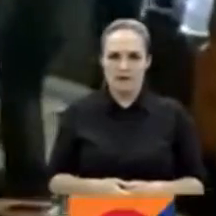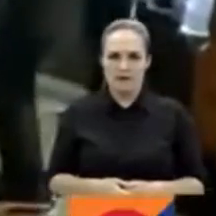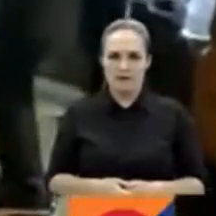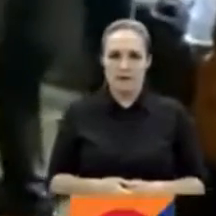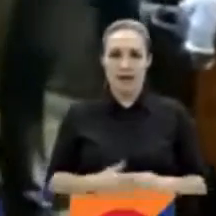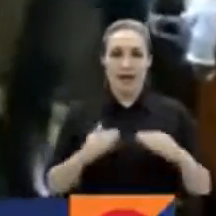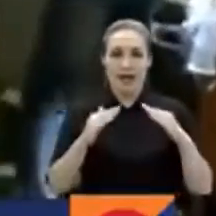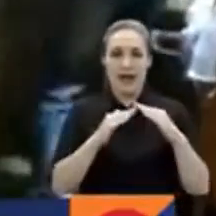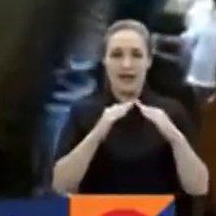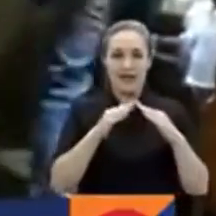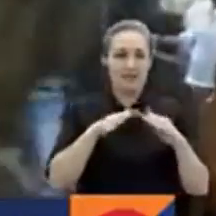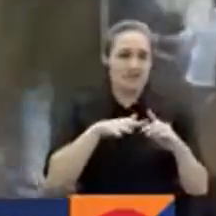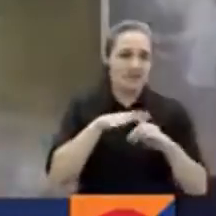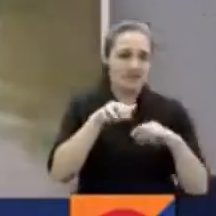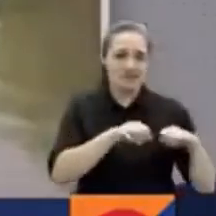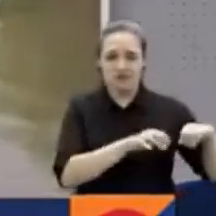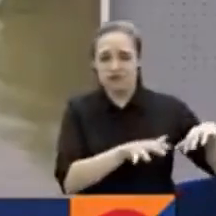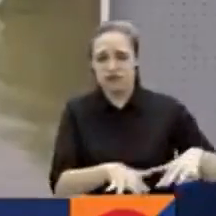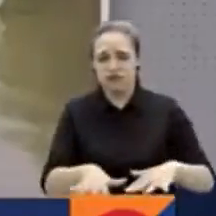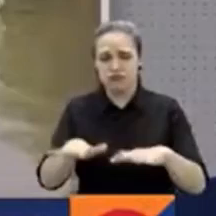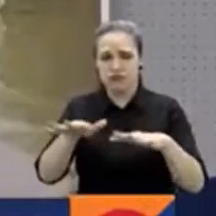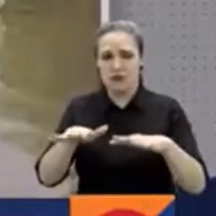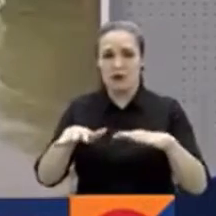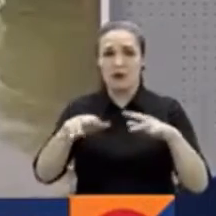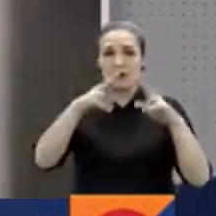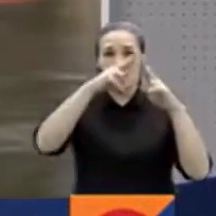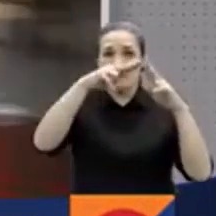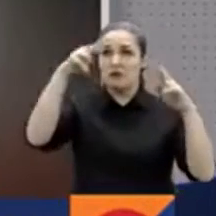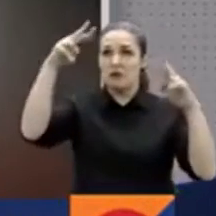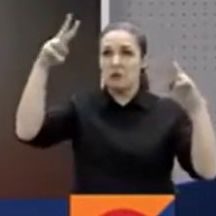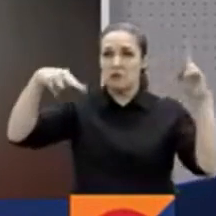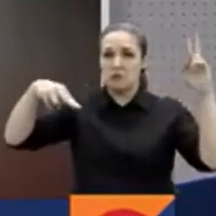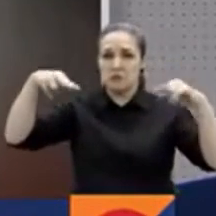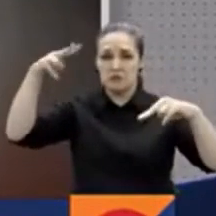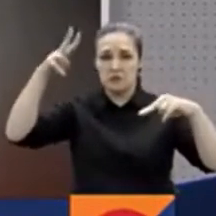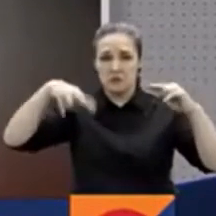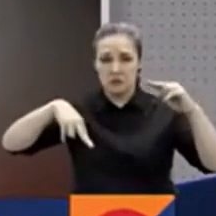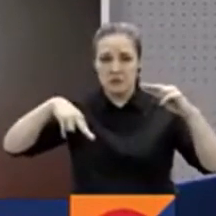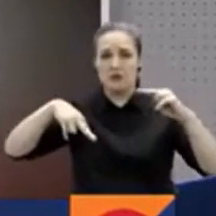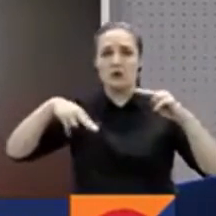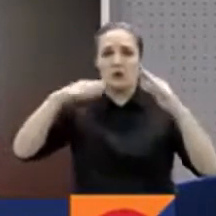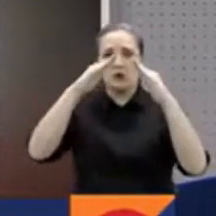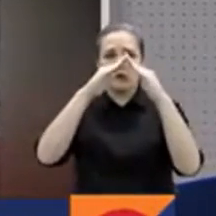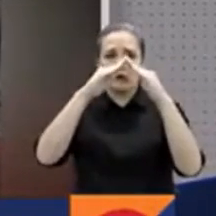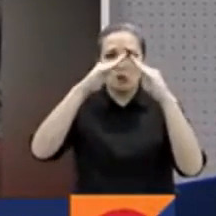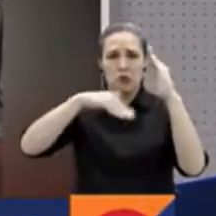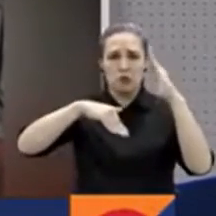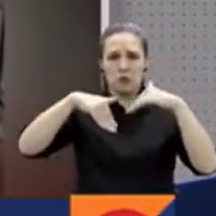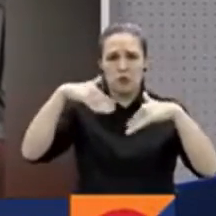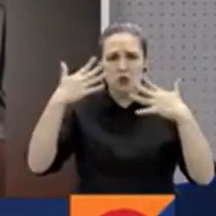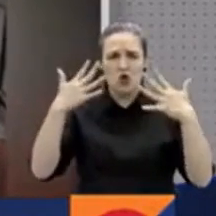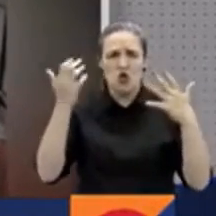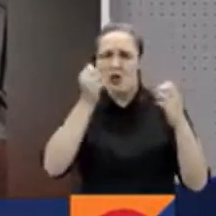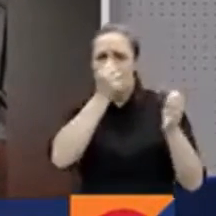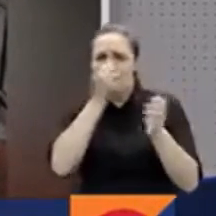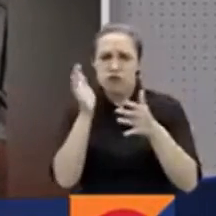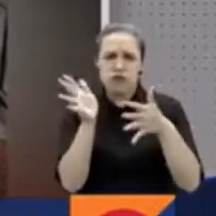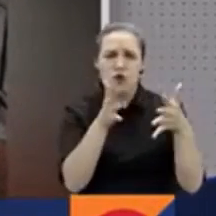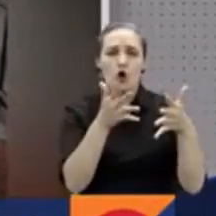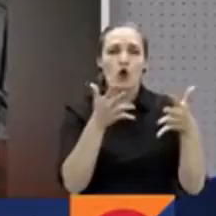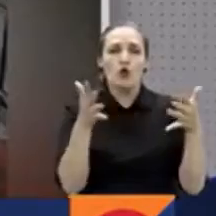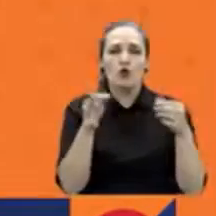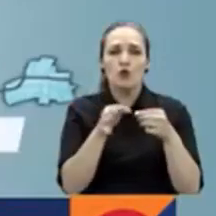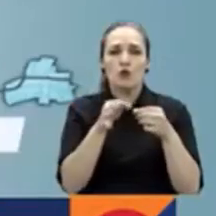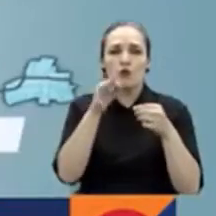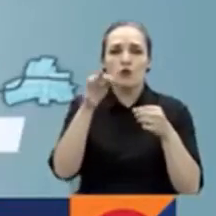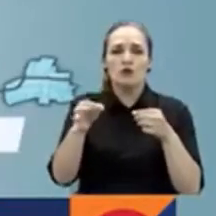Viviendas afectadas, desbordamiento de aguas, redes eléctricas afectadas, daños en cubiertas y cielos rasos dejó aguacero con fuertes vientos en el municipio de